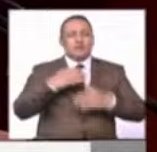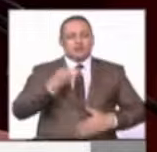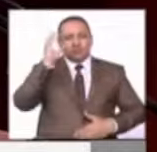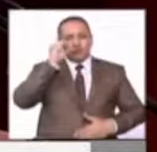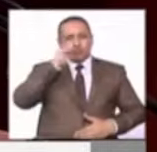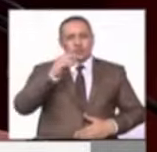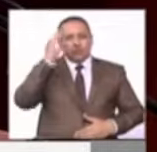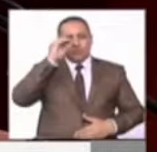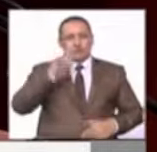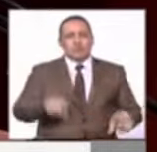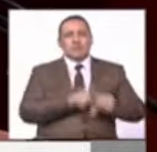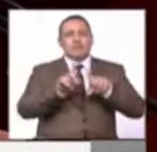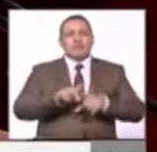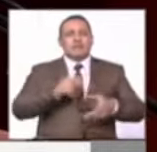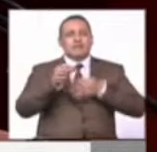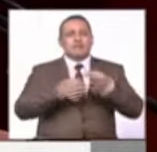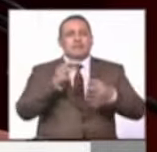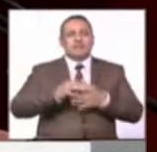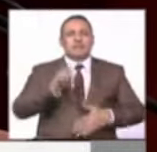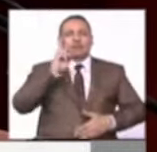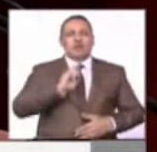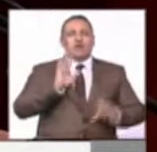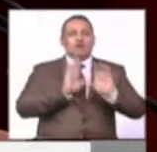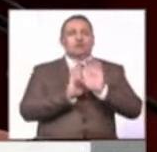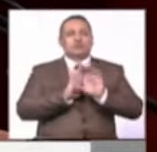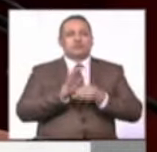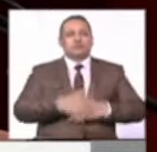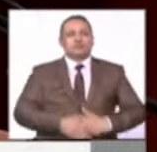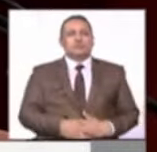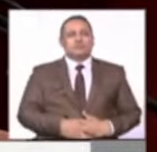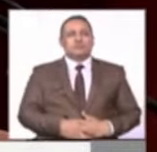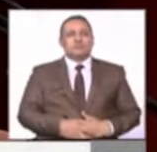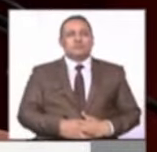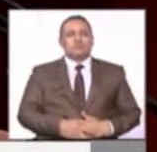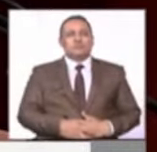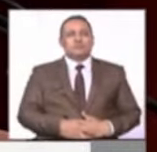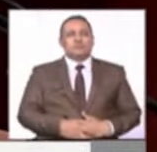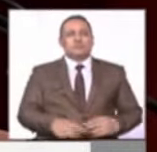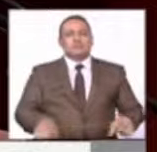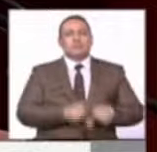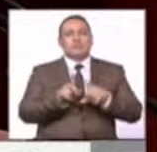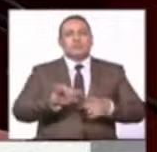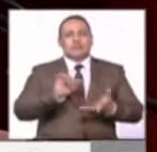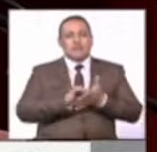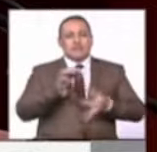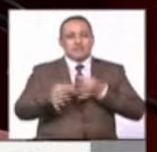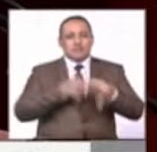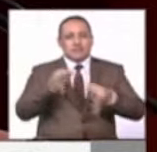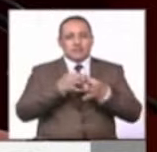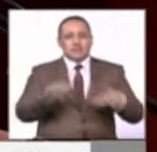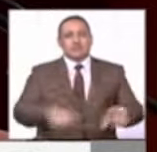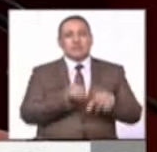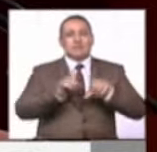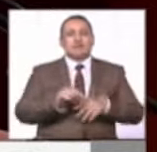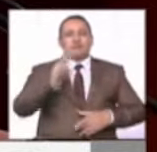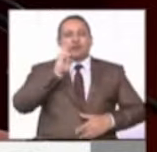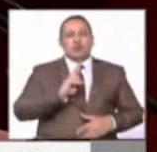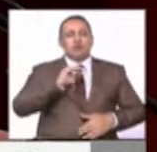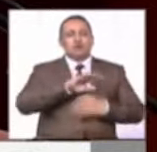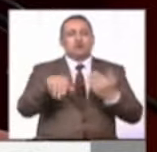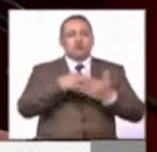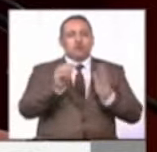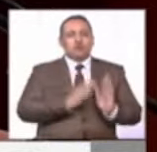interpretativo y se dice que se ha violado la Constitución se dice también que se ha violado el debido